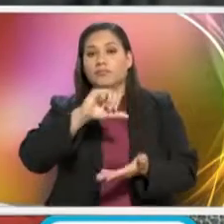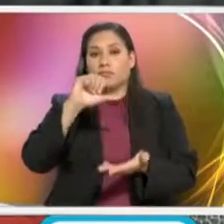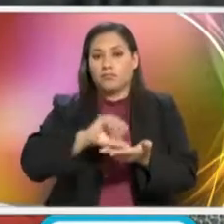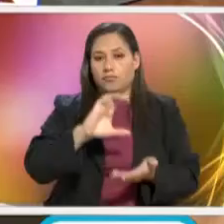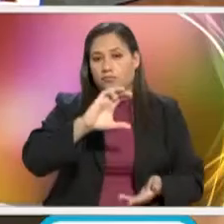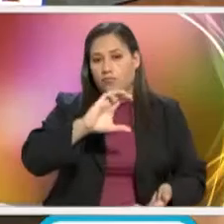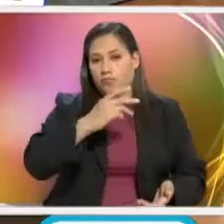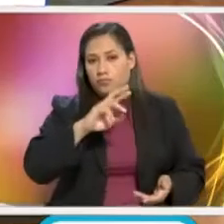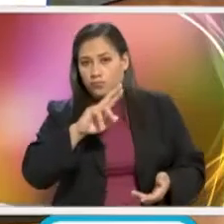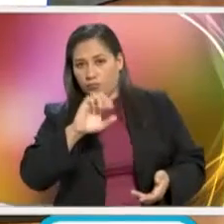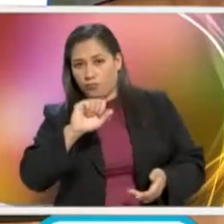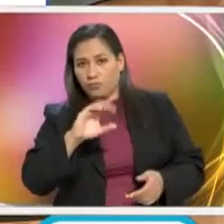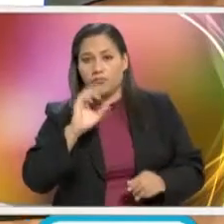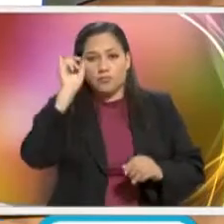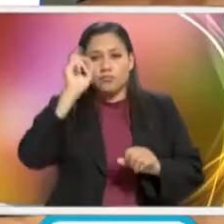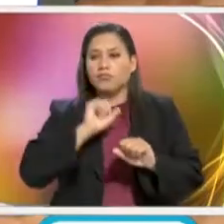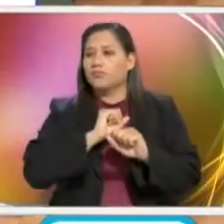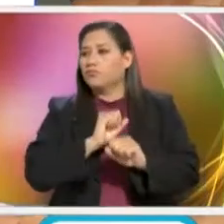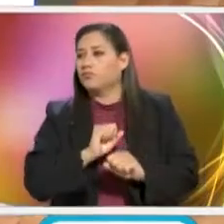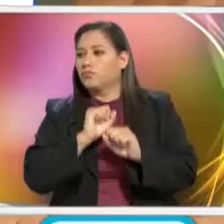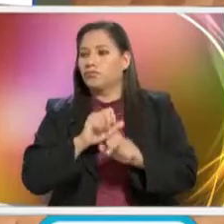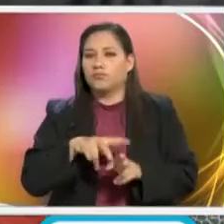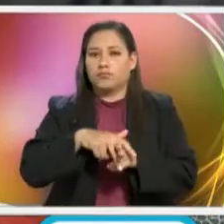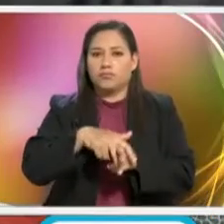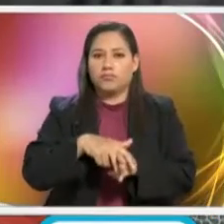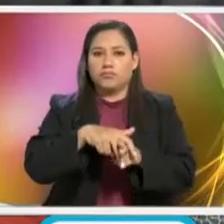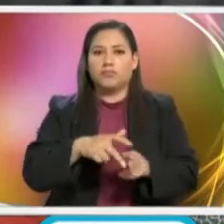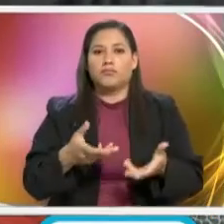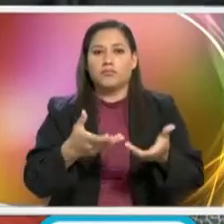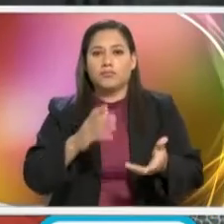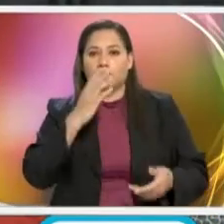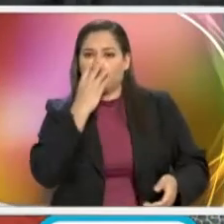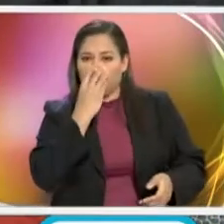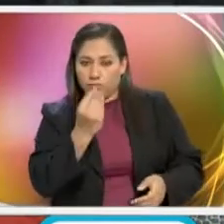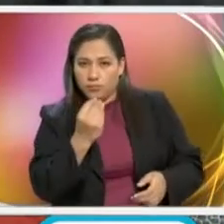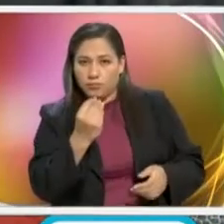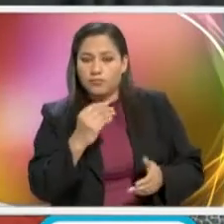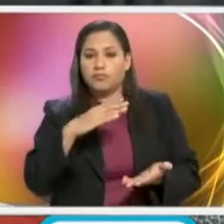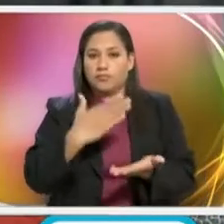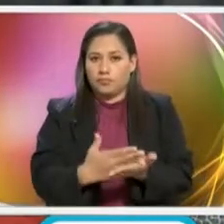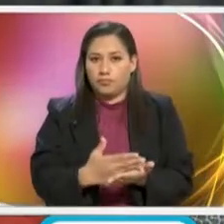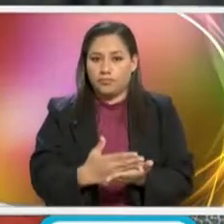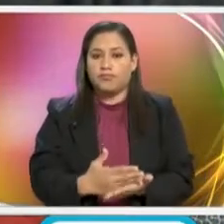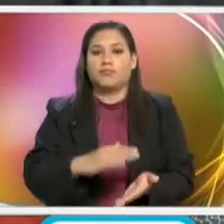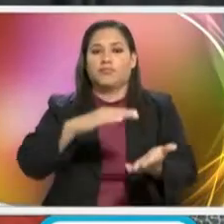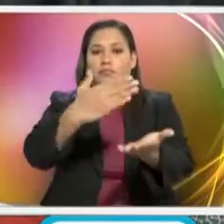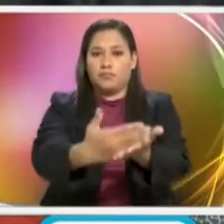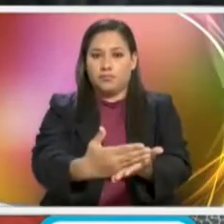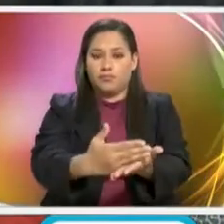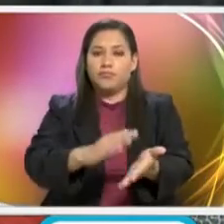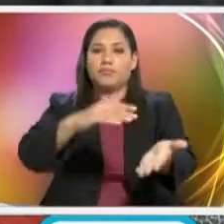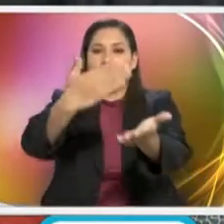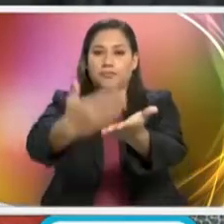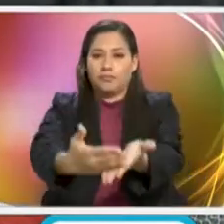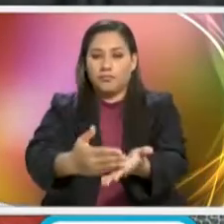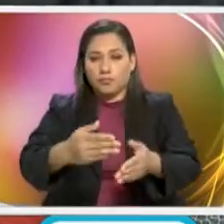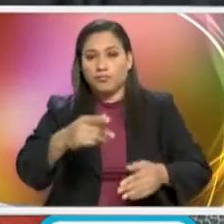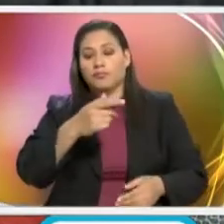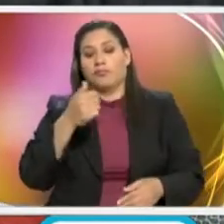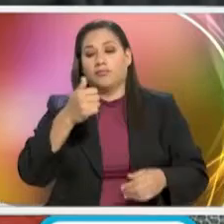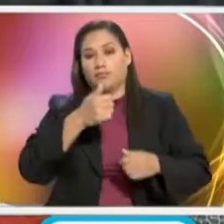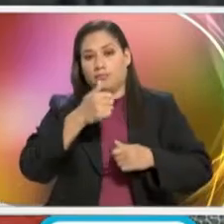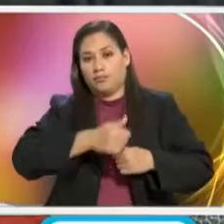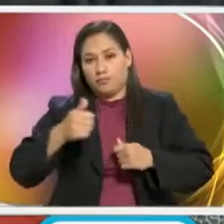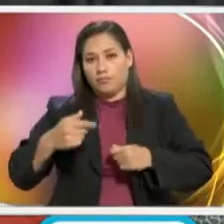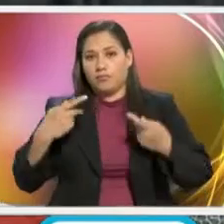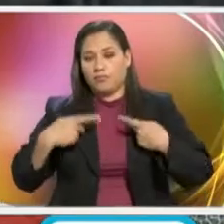de Churubusco y cabalgamos por las principales calles de Coyoacán, haciendo paradas estratégicas en donde cada uno de los personajes hace